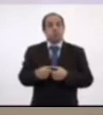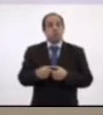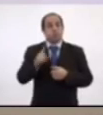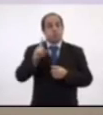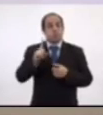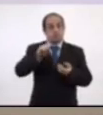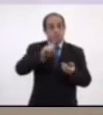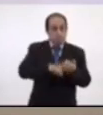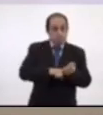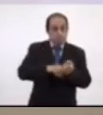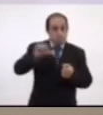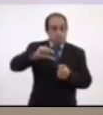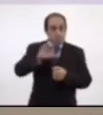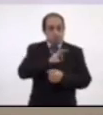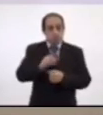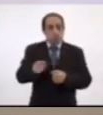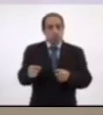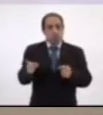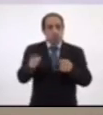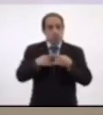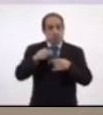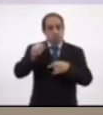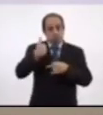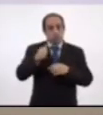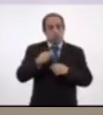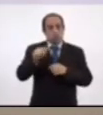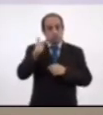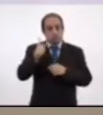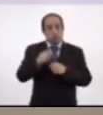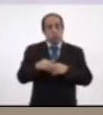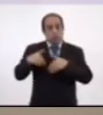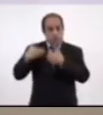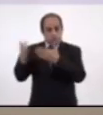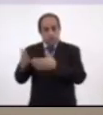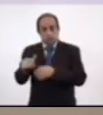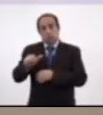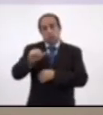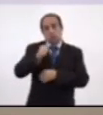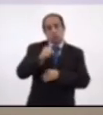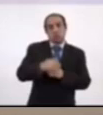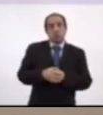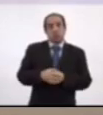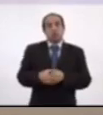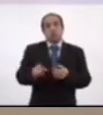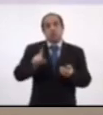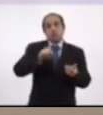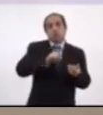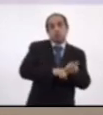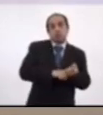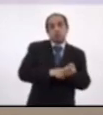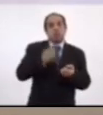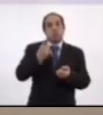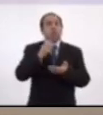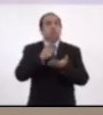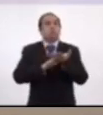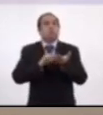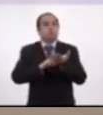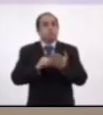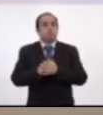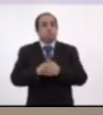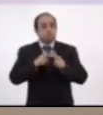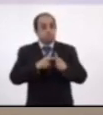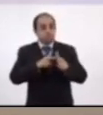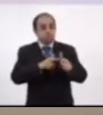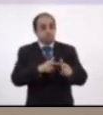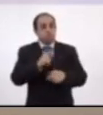Al día de hoy pueden cerrar a las 12 en el caso de exteriores y a las 11 en el caso de interiores. Una demanda constante tenía